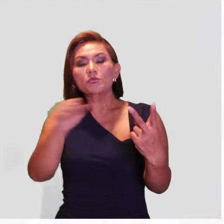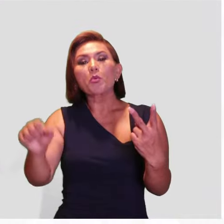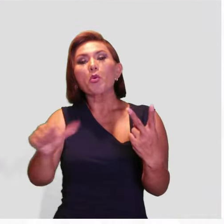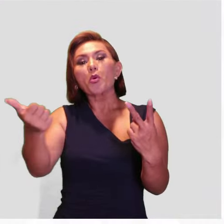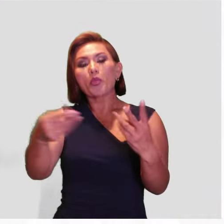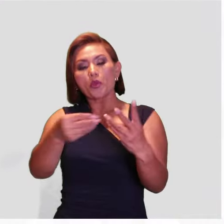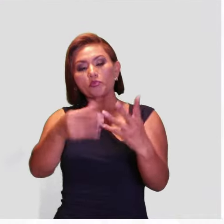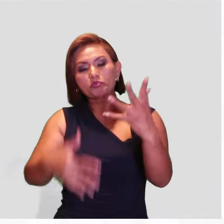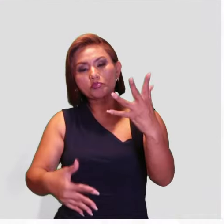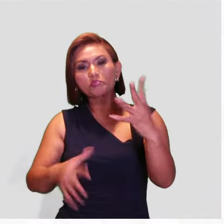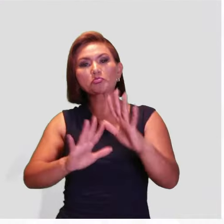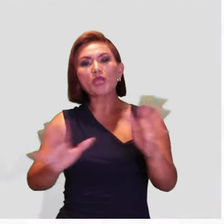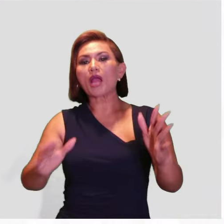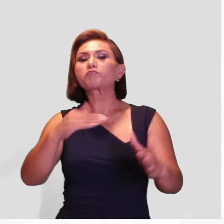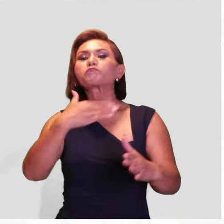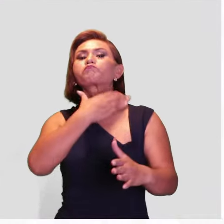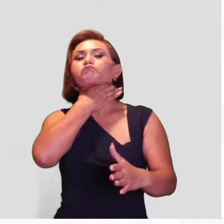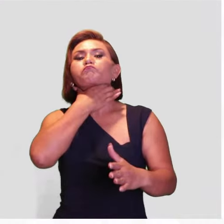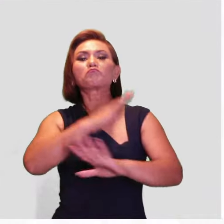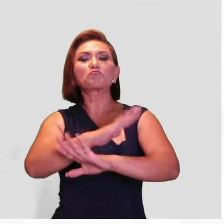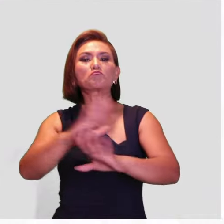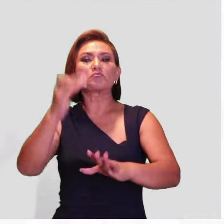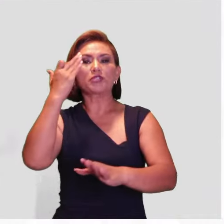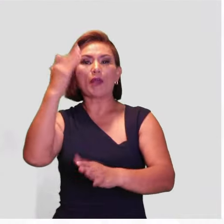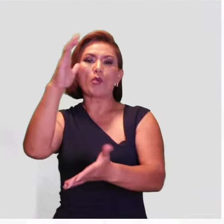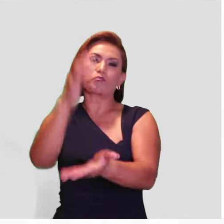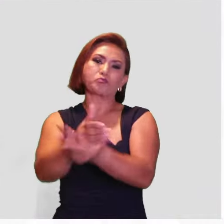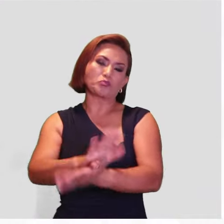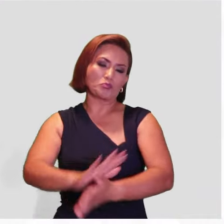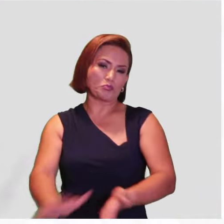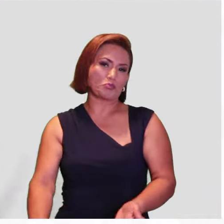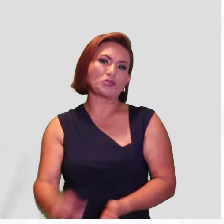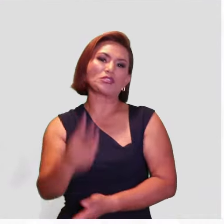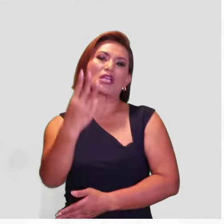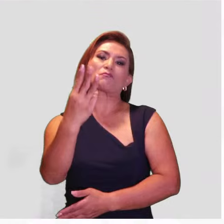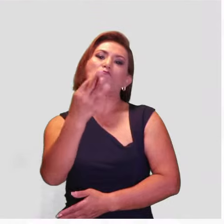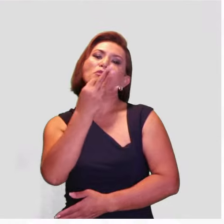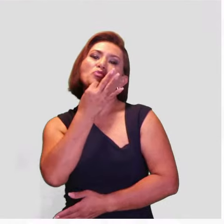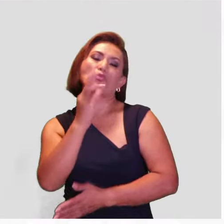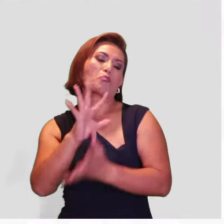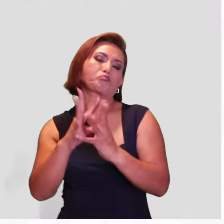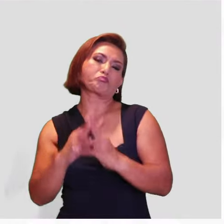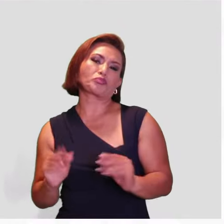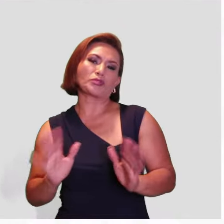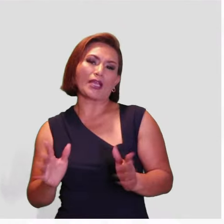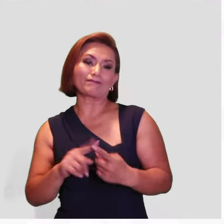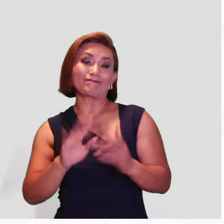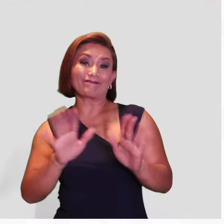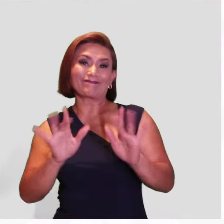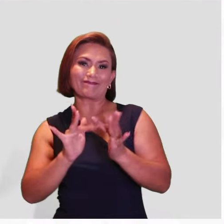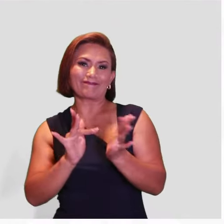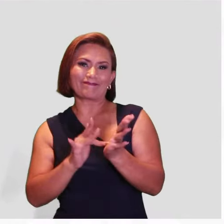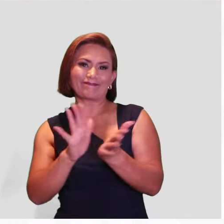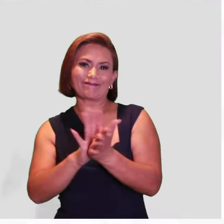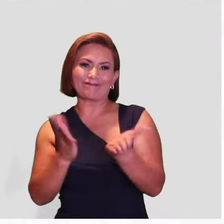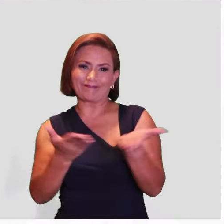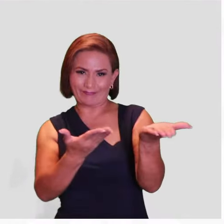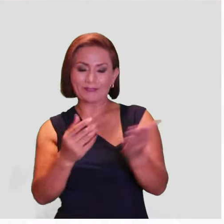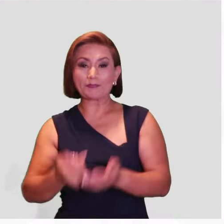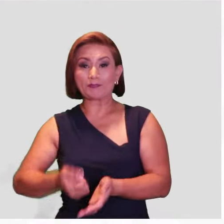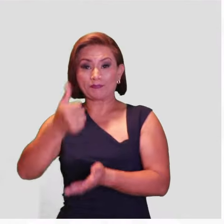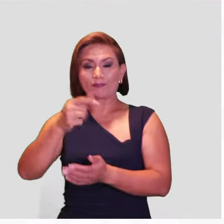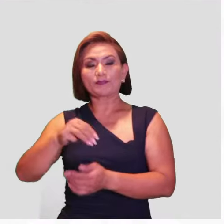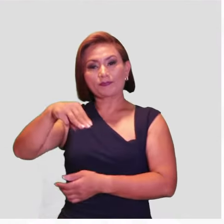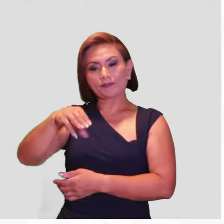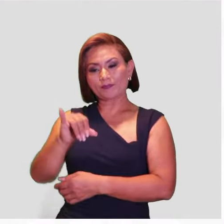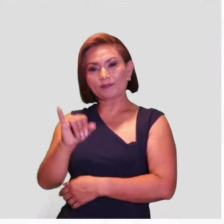candidaturas han agotado su tiempo de 3 minutos. Así las cosas, ya tenemos el registro. Adelante, candidata